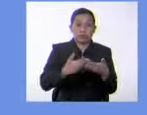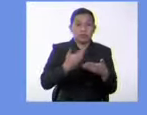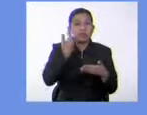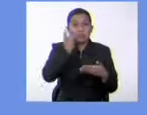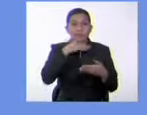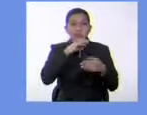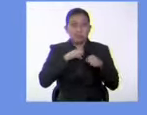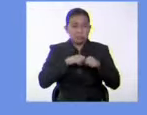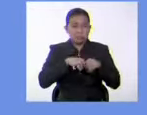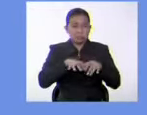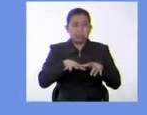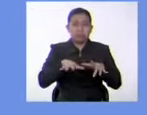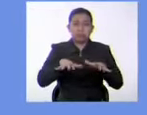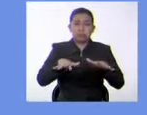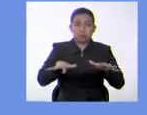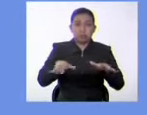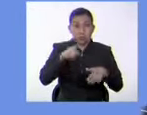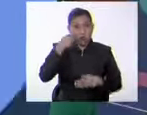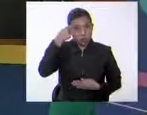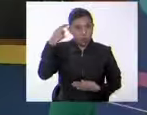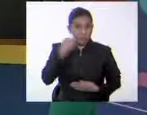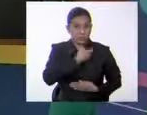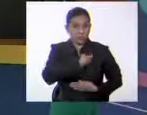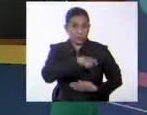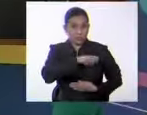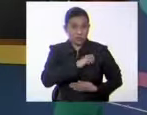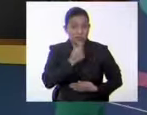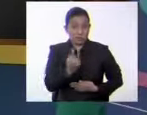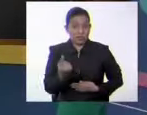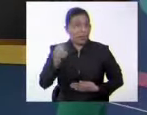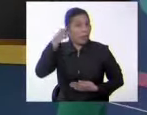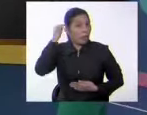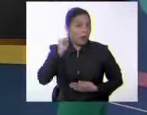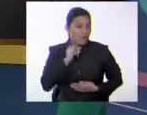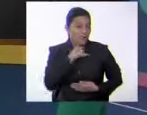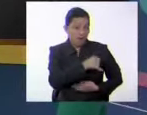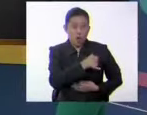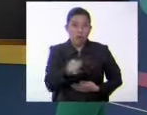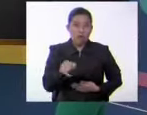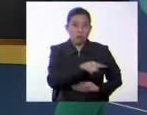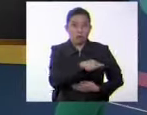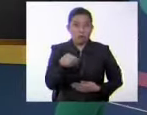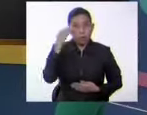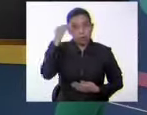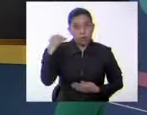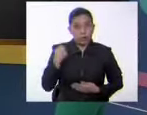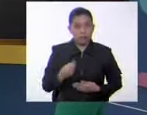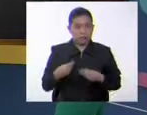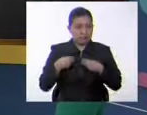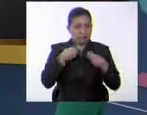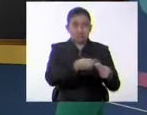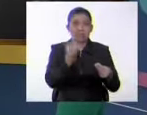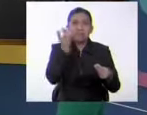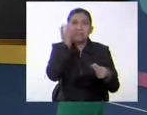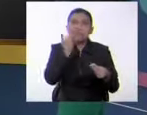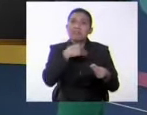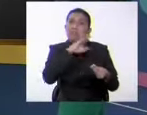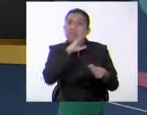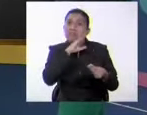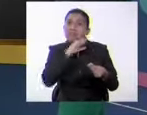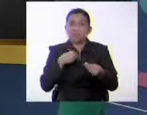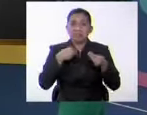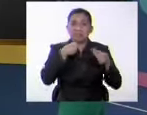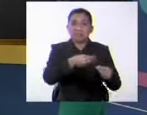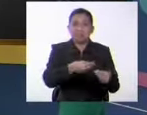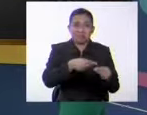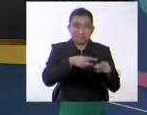fueron, acuérdate que violaban a nuestras mujeres, ¿verdad? Entonces, que fueron muy catastróficas para ellas, y que en ese momento, con esas